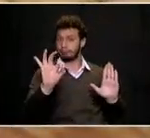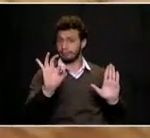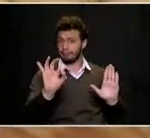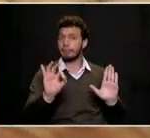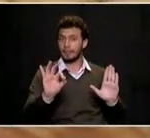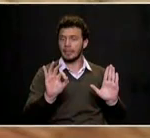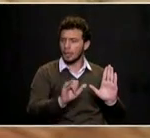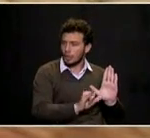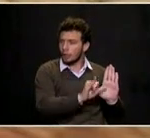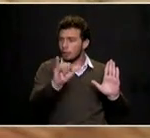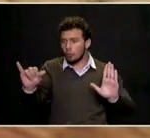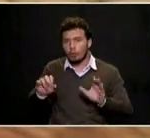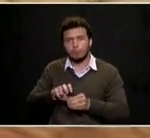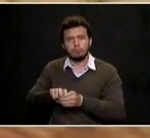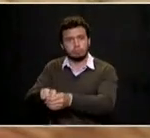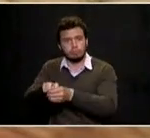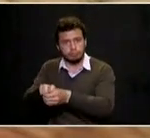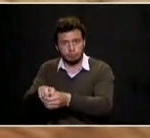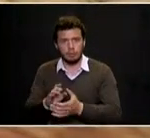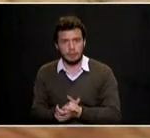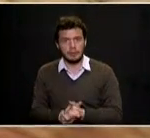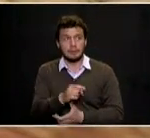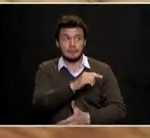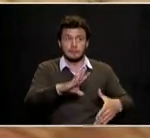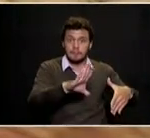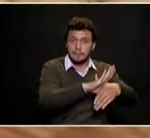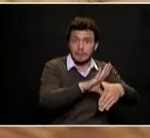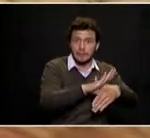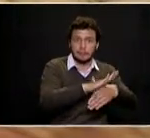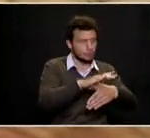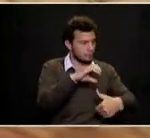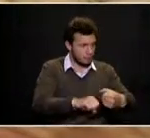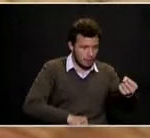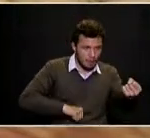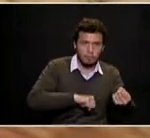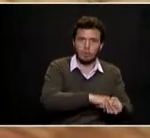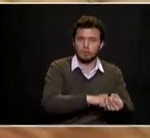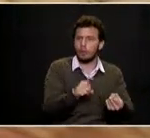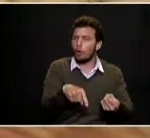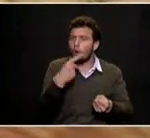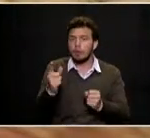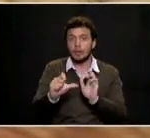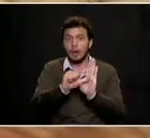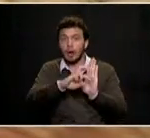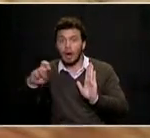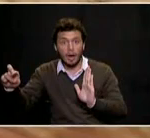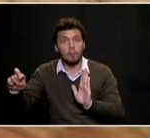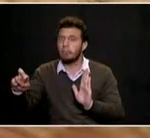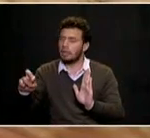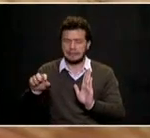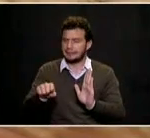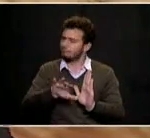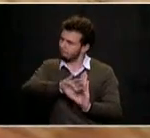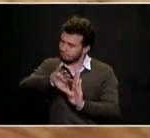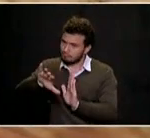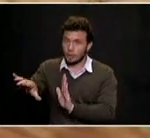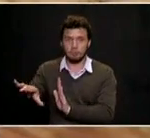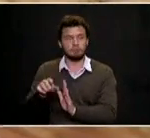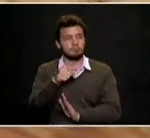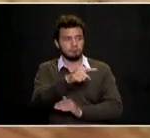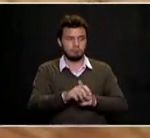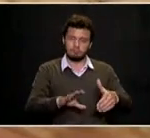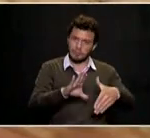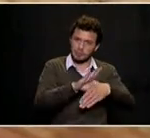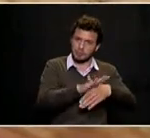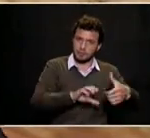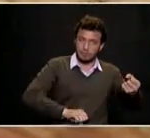respaldó el taxismo en sus movilizaciones en contra de este tipo de plataformas eso sí me suman los clamores y llamados ciudadanos que hay que mejorar